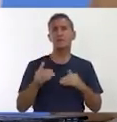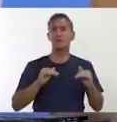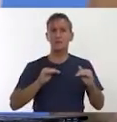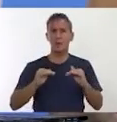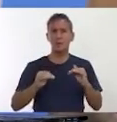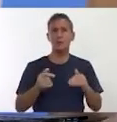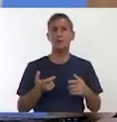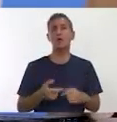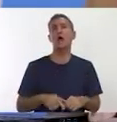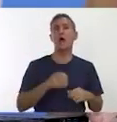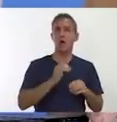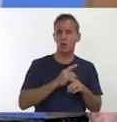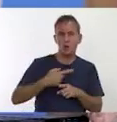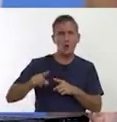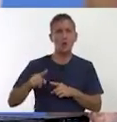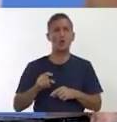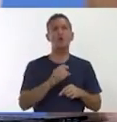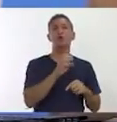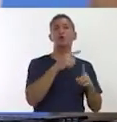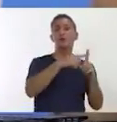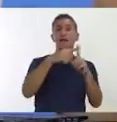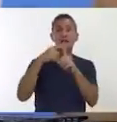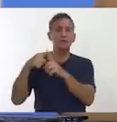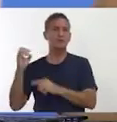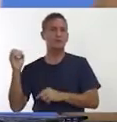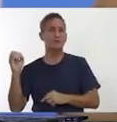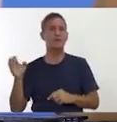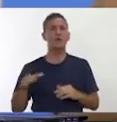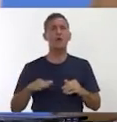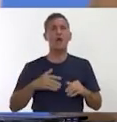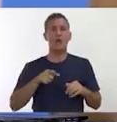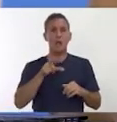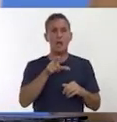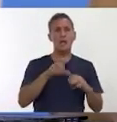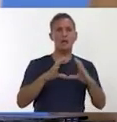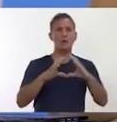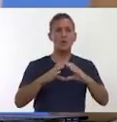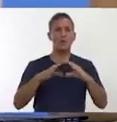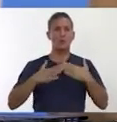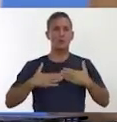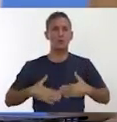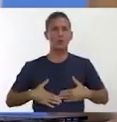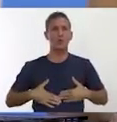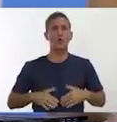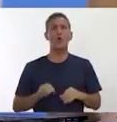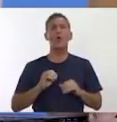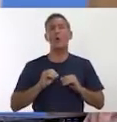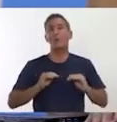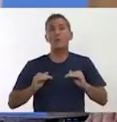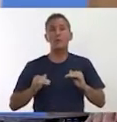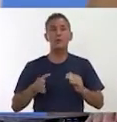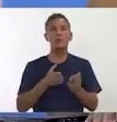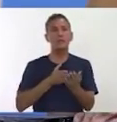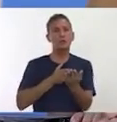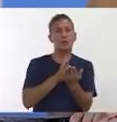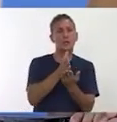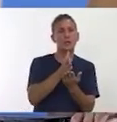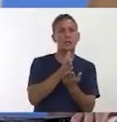es diferente de 0, el cuerpo está en movimiento. Si la sumatoria es 0, el cuerpo está en reposo o se mueve con